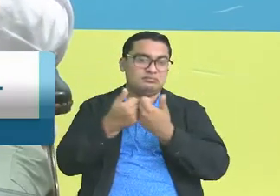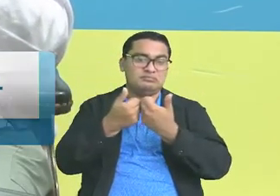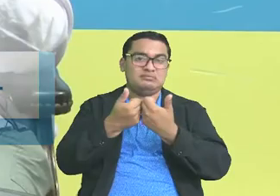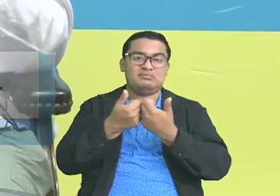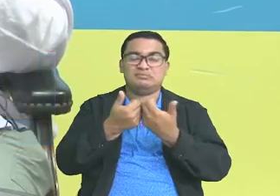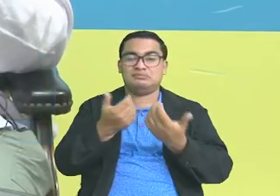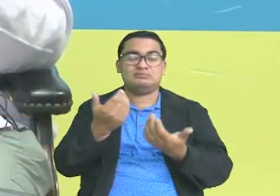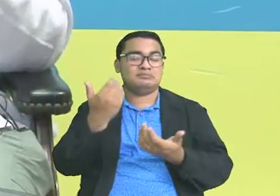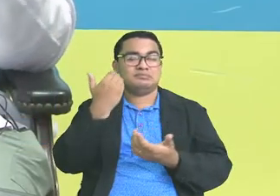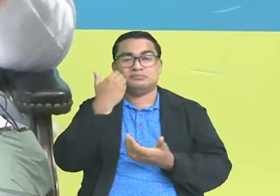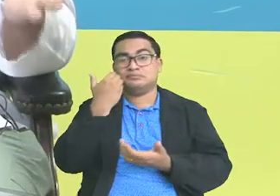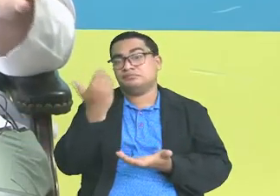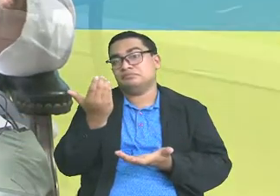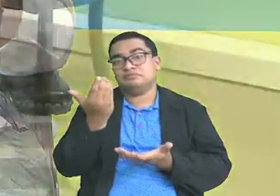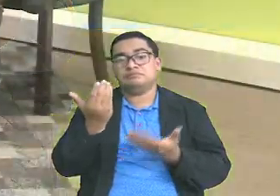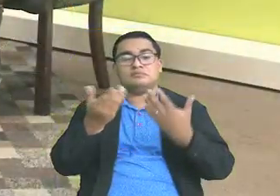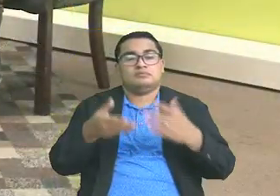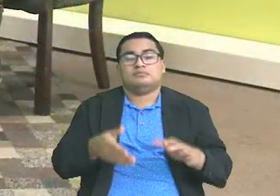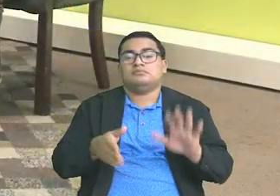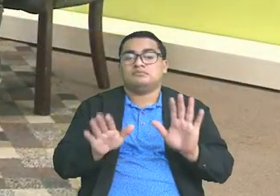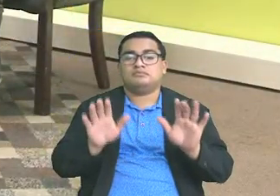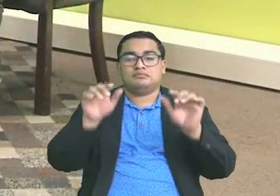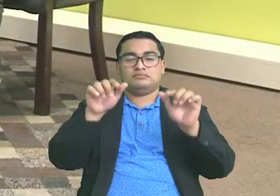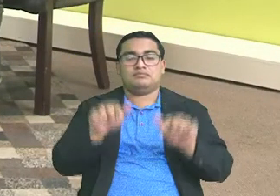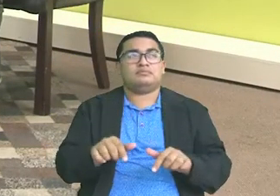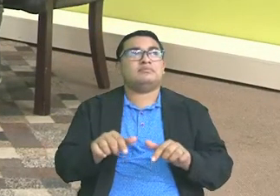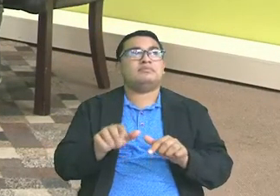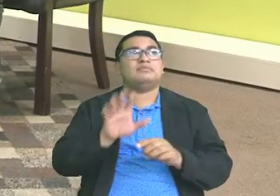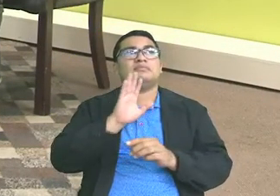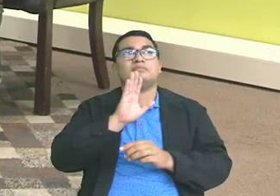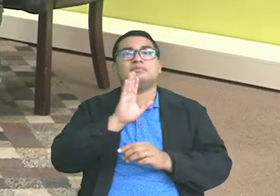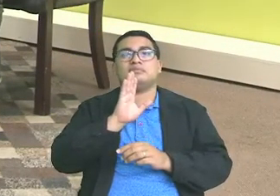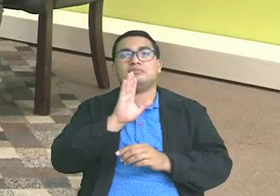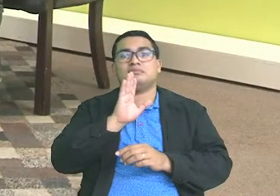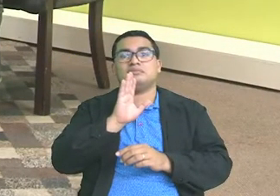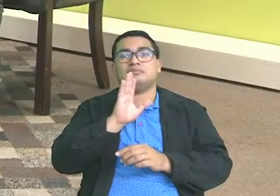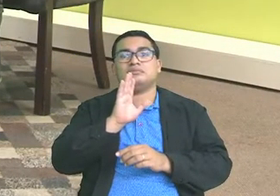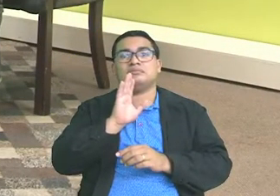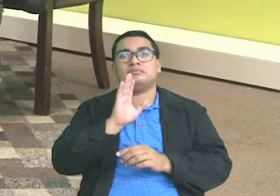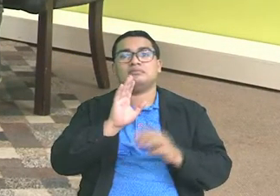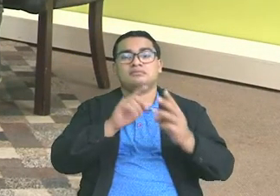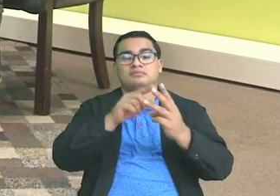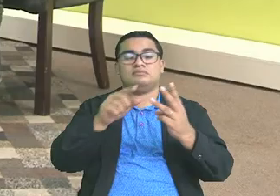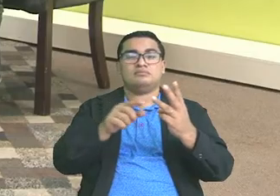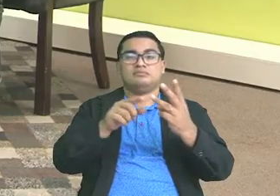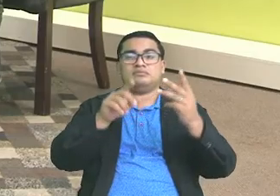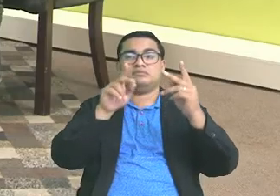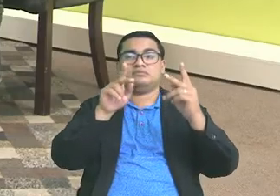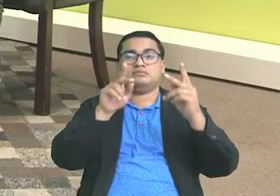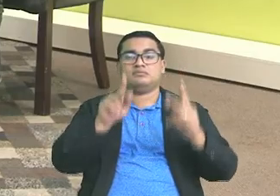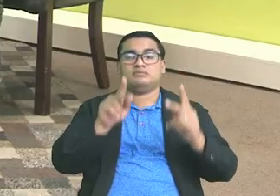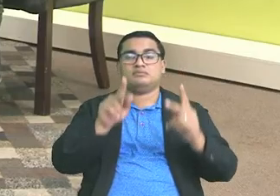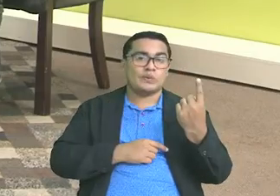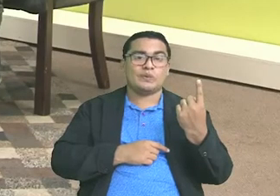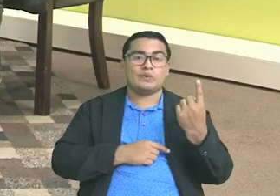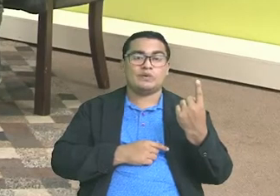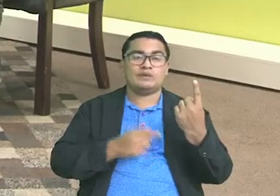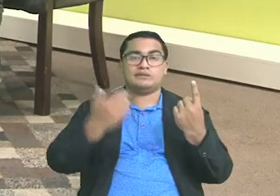una enfermedad cerebrovascular. Esto es tan común ahora que se habla de que uno de cada tres personas vamos a